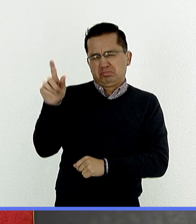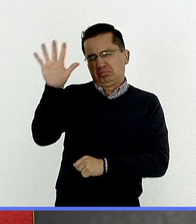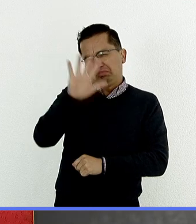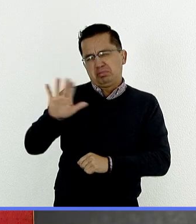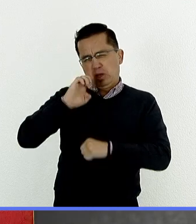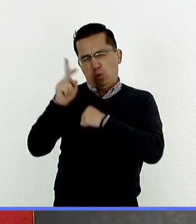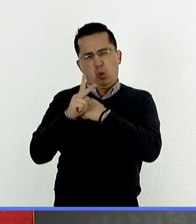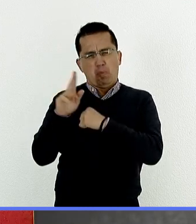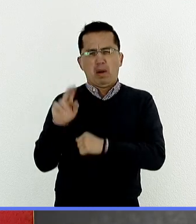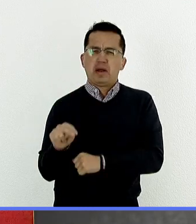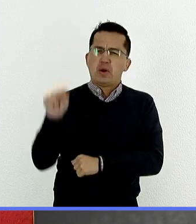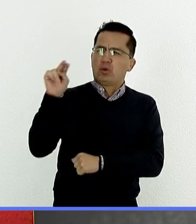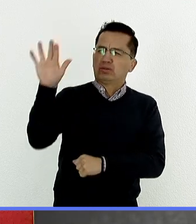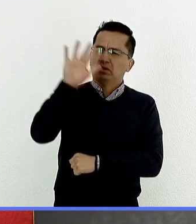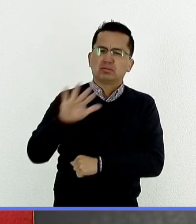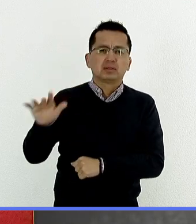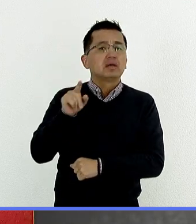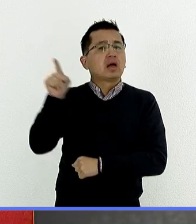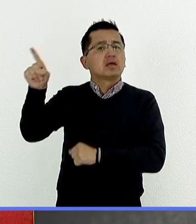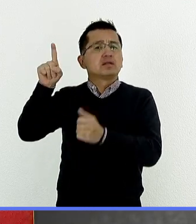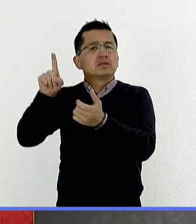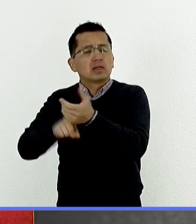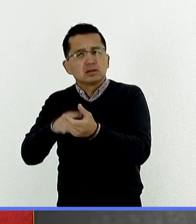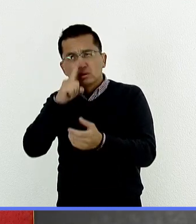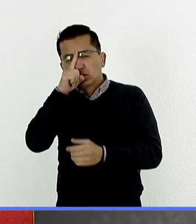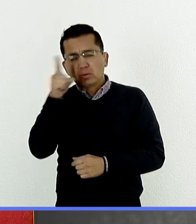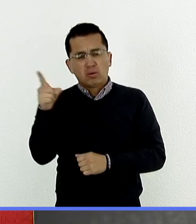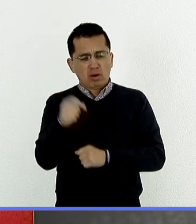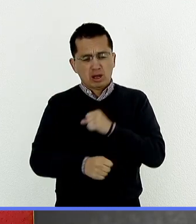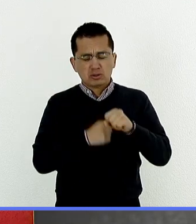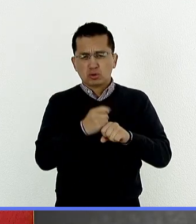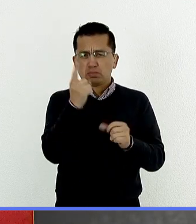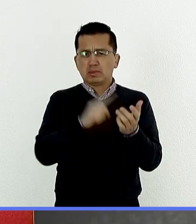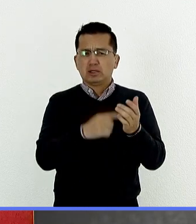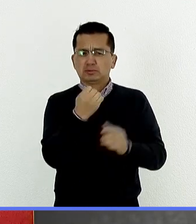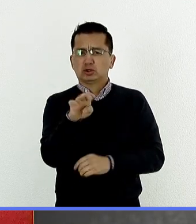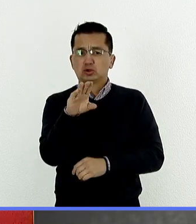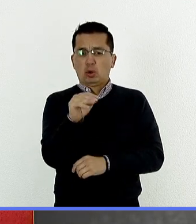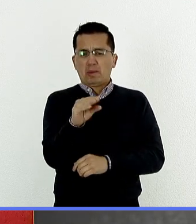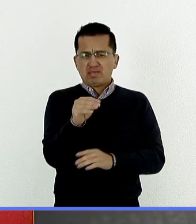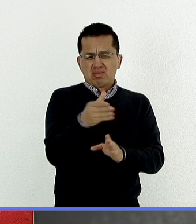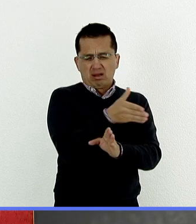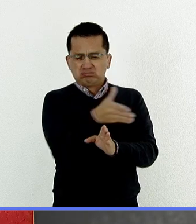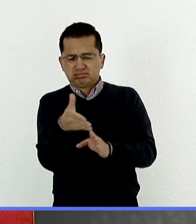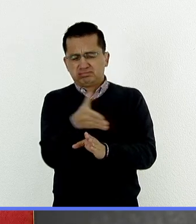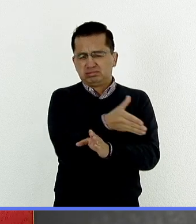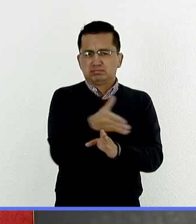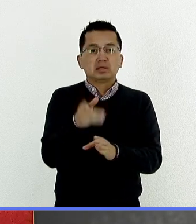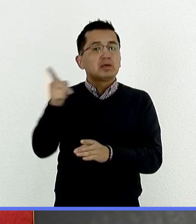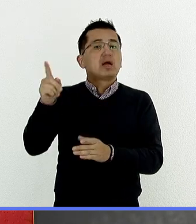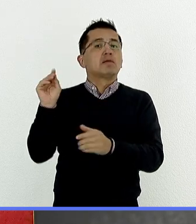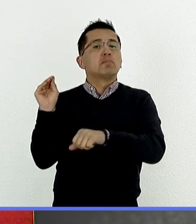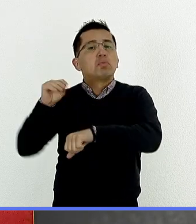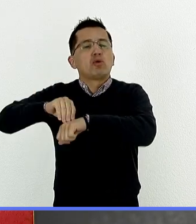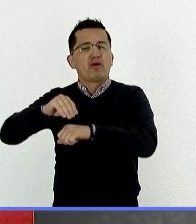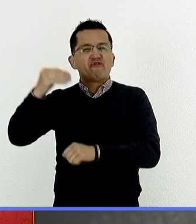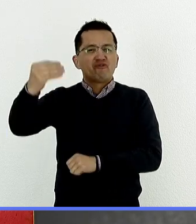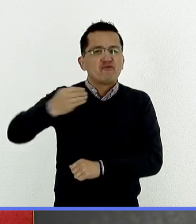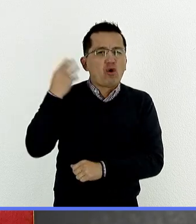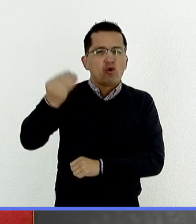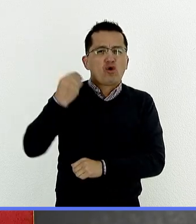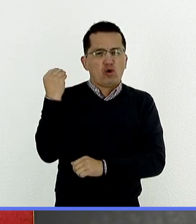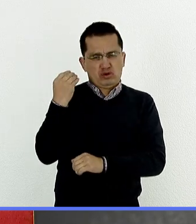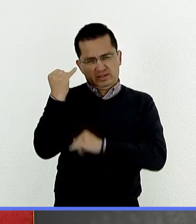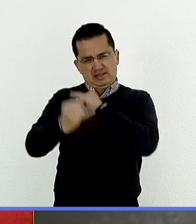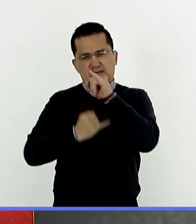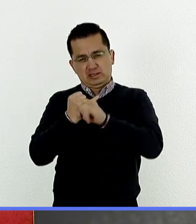del agua desde por aire los finales de los noventas que subsiste hasta nuestros días Es una de las